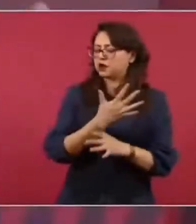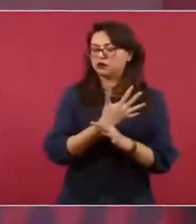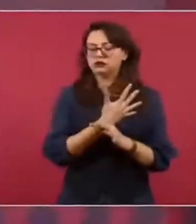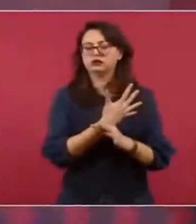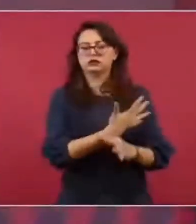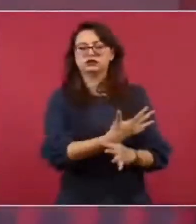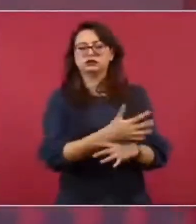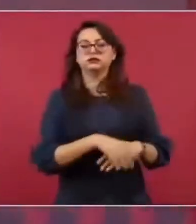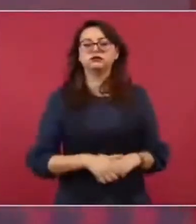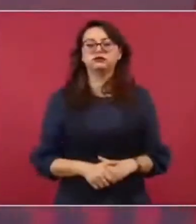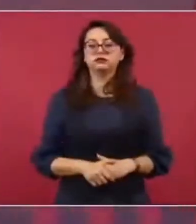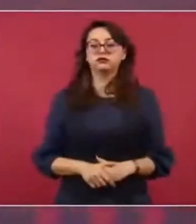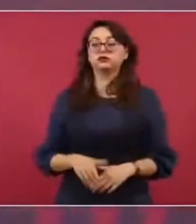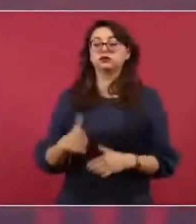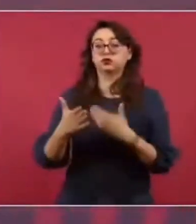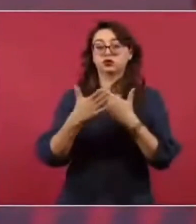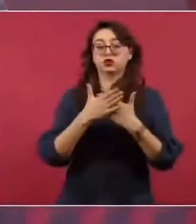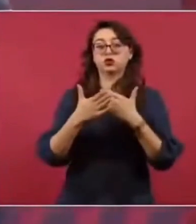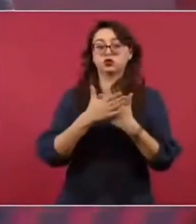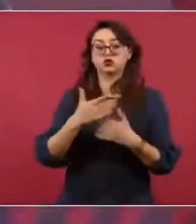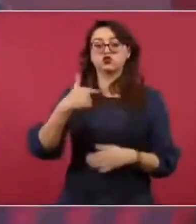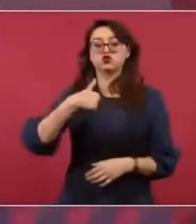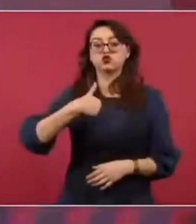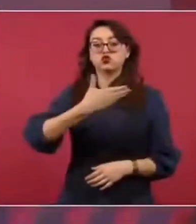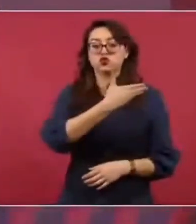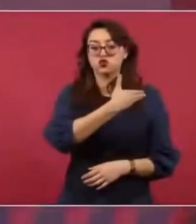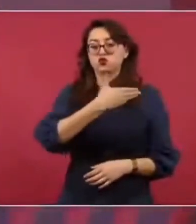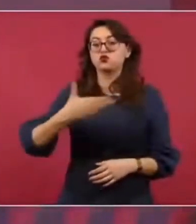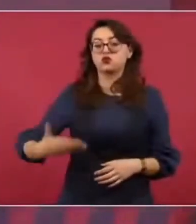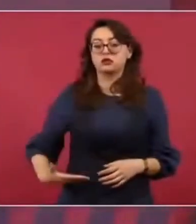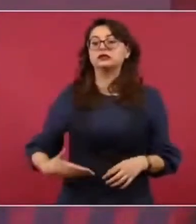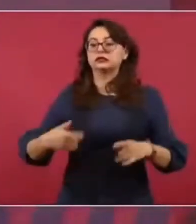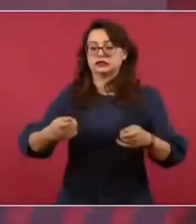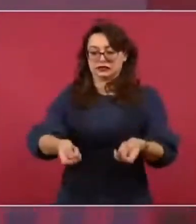voy a llegar y ya está